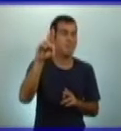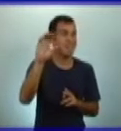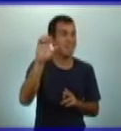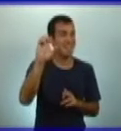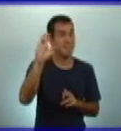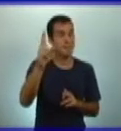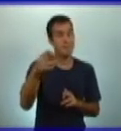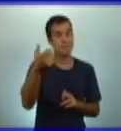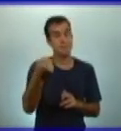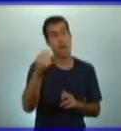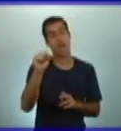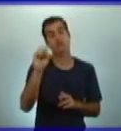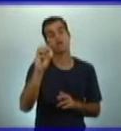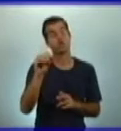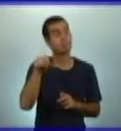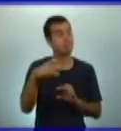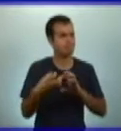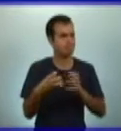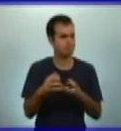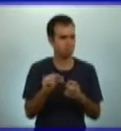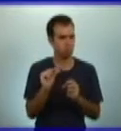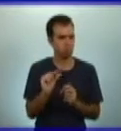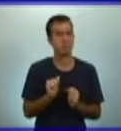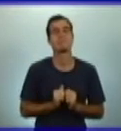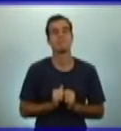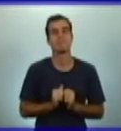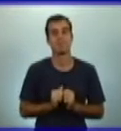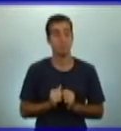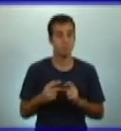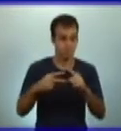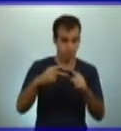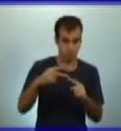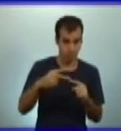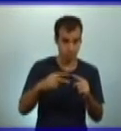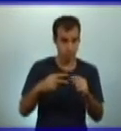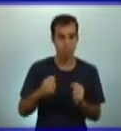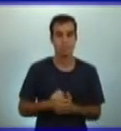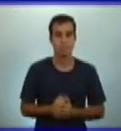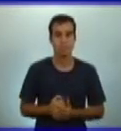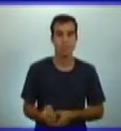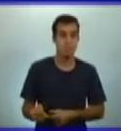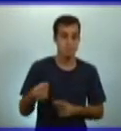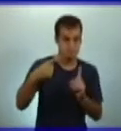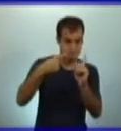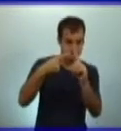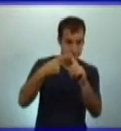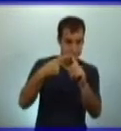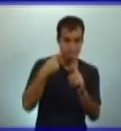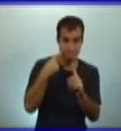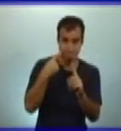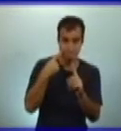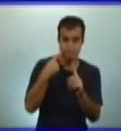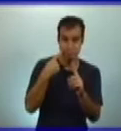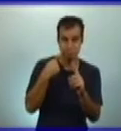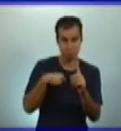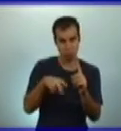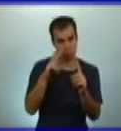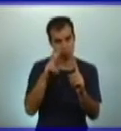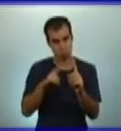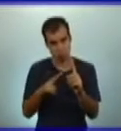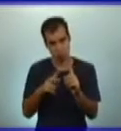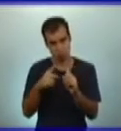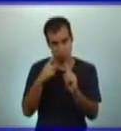Bien, continuamos. Veamos entonces dos ejercicios. Miren, el primer ejercicio, permítanme leerlo, dice